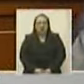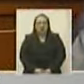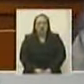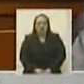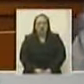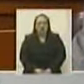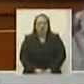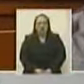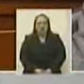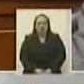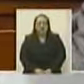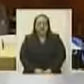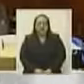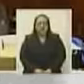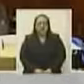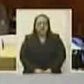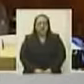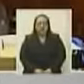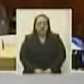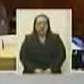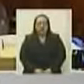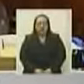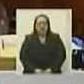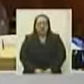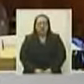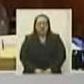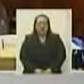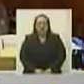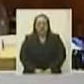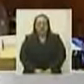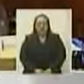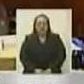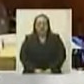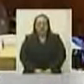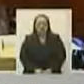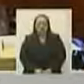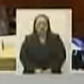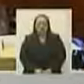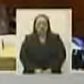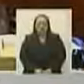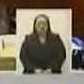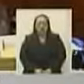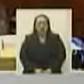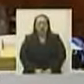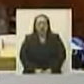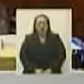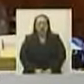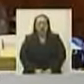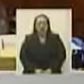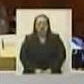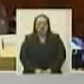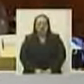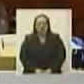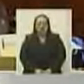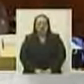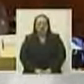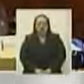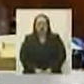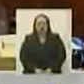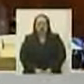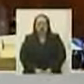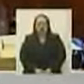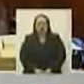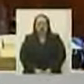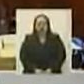interrupción del presidente. Congresista, no están pidiendo interrupción, van a pedir el retiro de palabra. Escuchemos. Presidente. No, estamos actuando democráticamente, presidente.